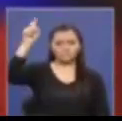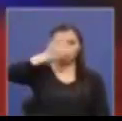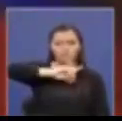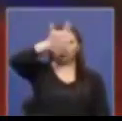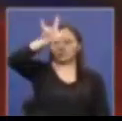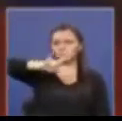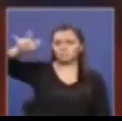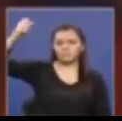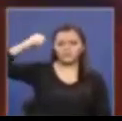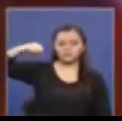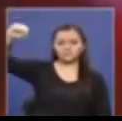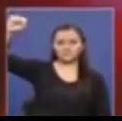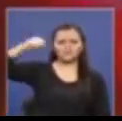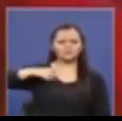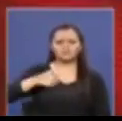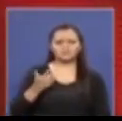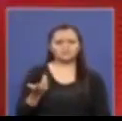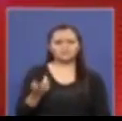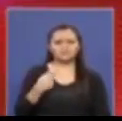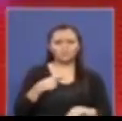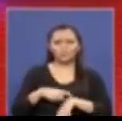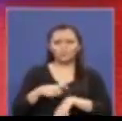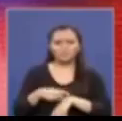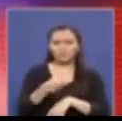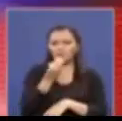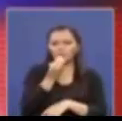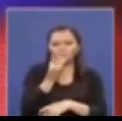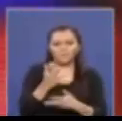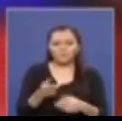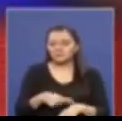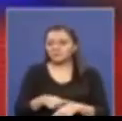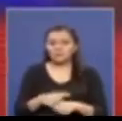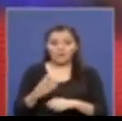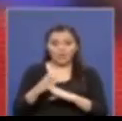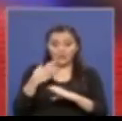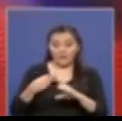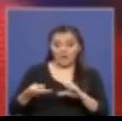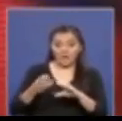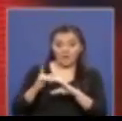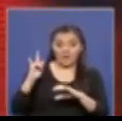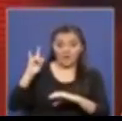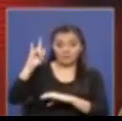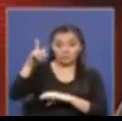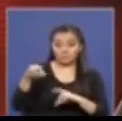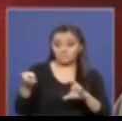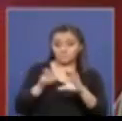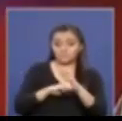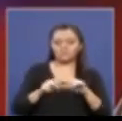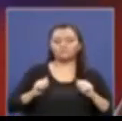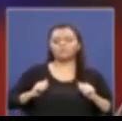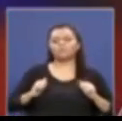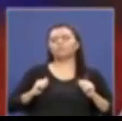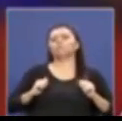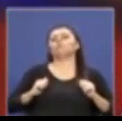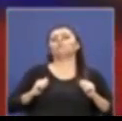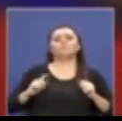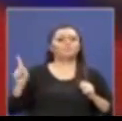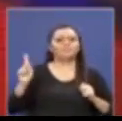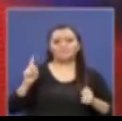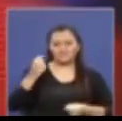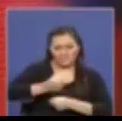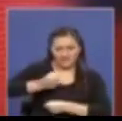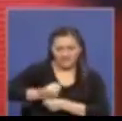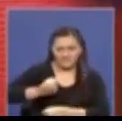Pregunten a la gente que nos acompaña a estos viajes, no hay tiempo ni para comer, compañero. Y en el avión se va trabajando, porque una de las grandes ventajas de